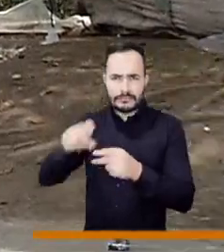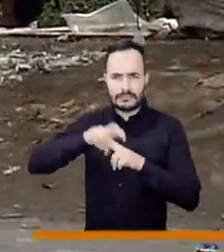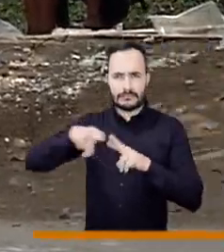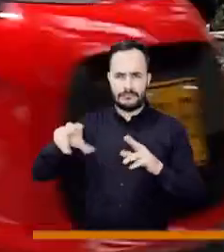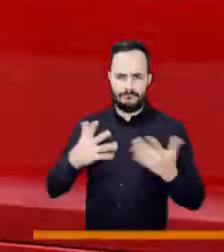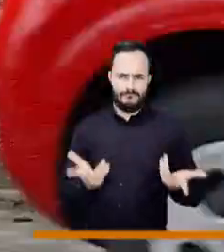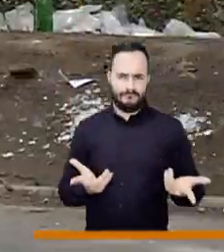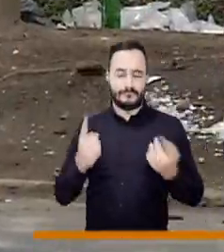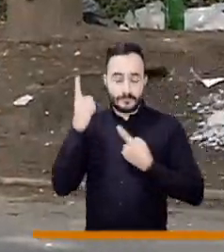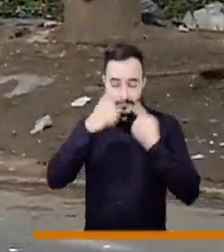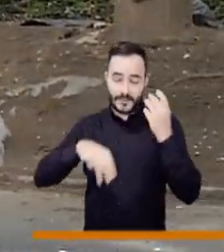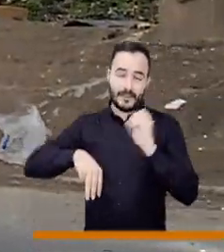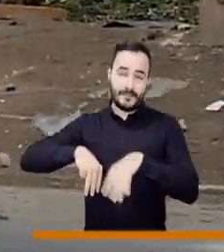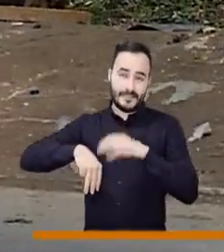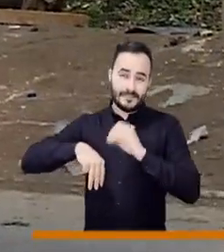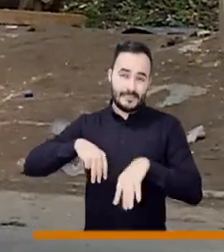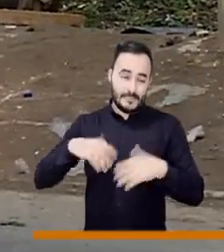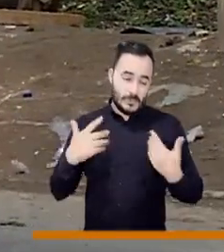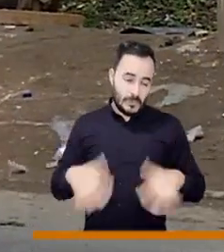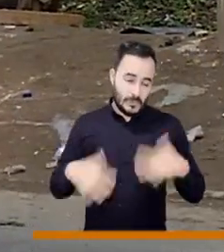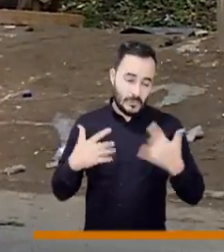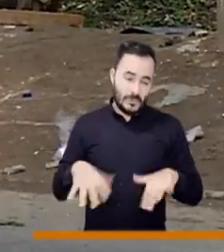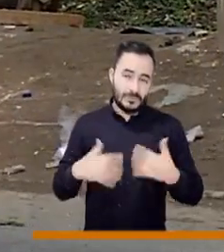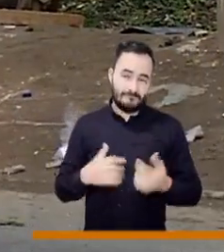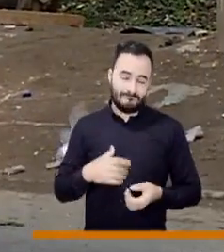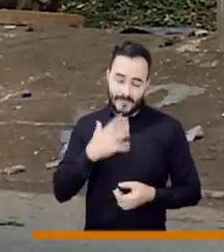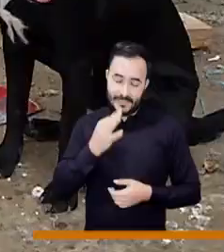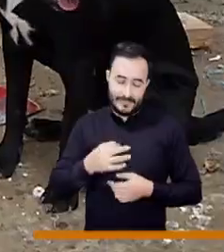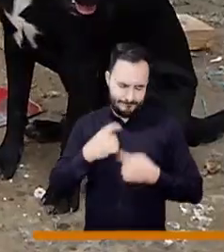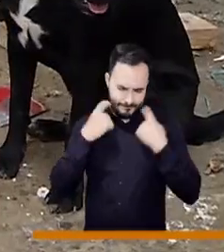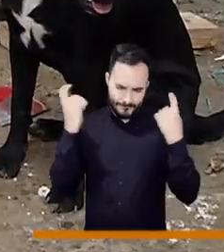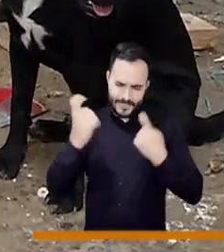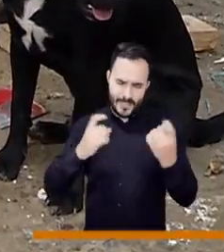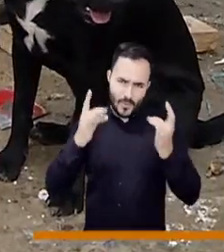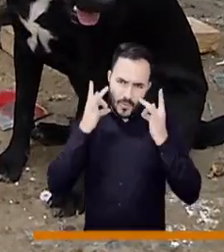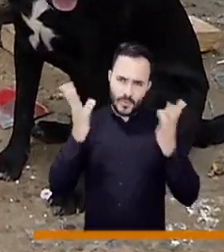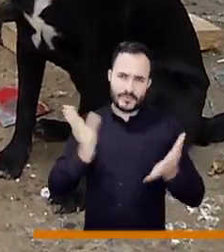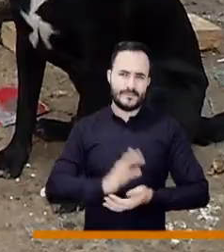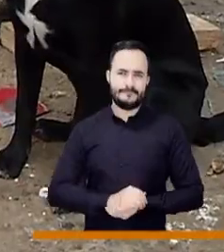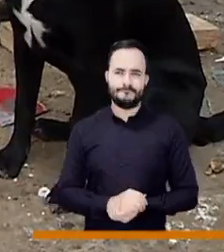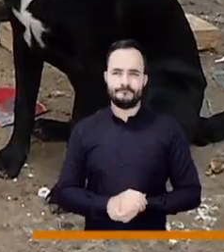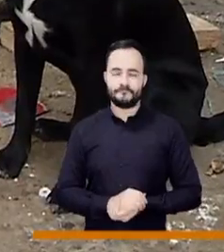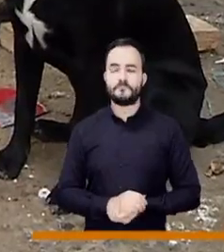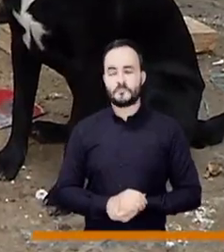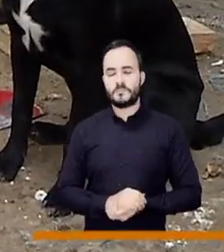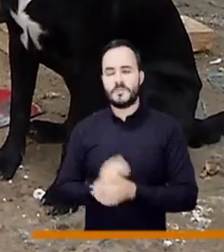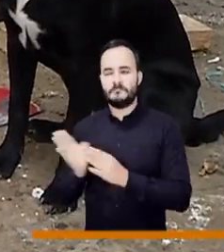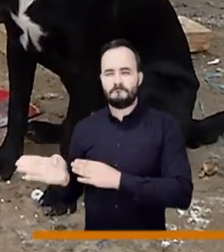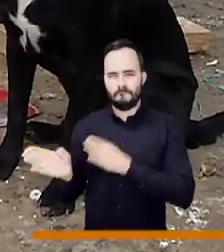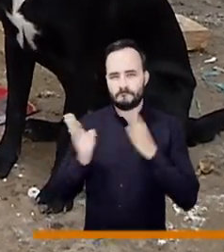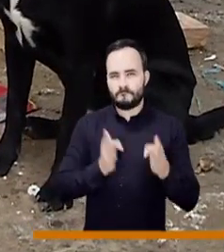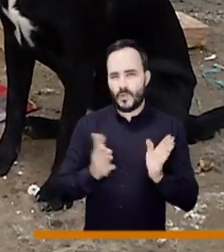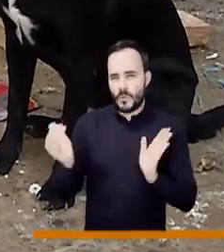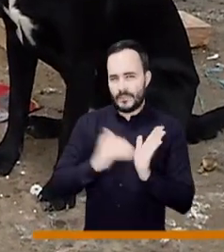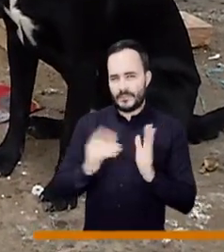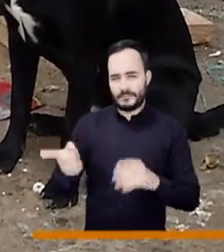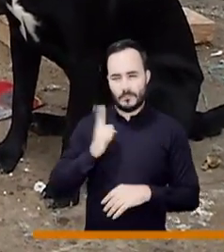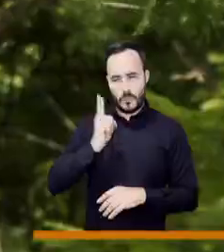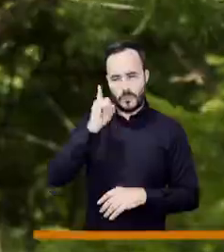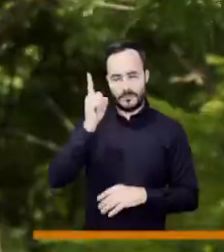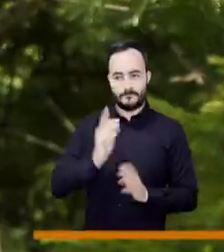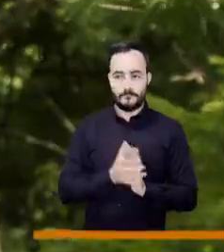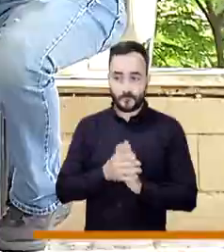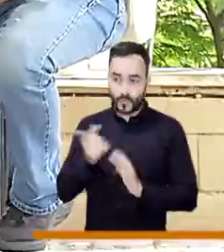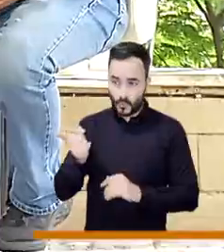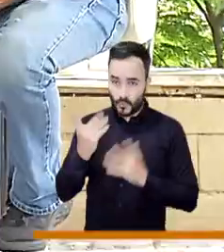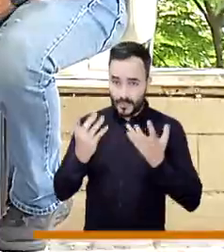esta administración con Envarias, de verdad, eso es un pecado mortal. Y vámonos nuevamente a la política, porque, concejal